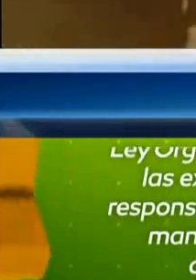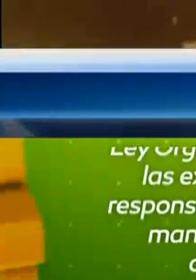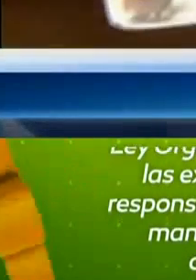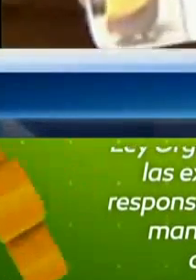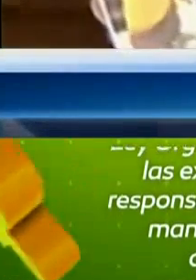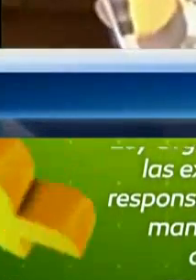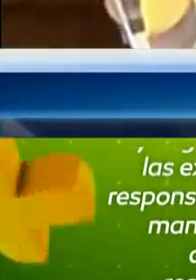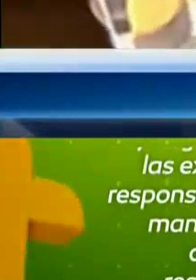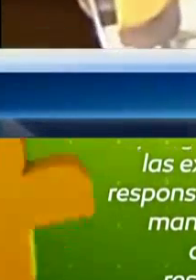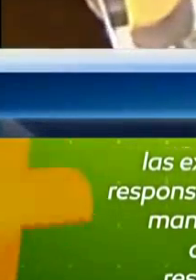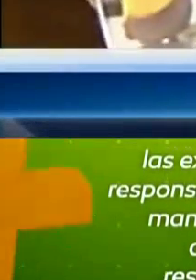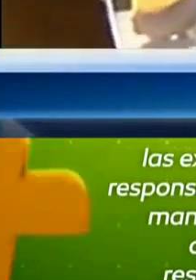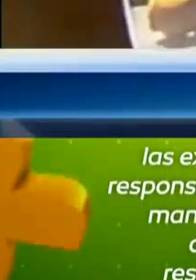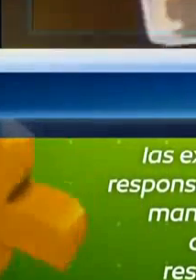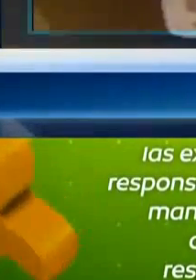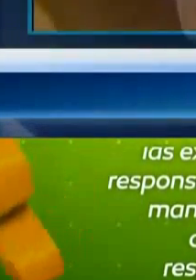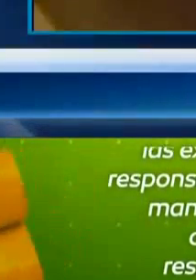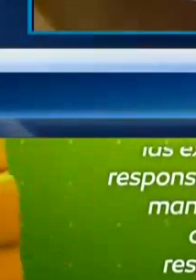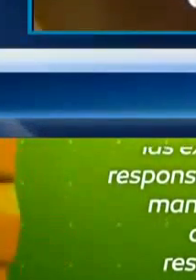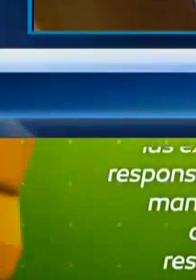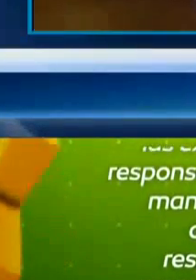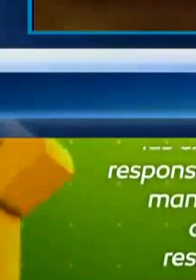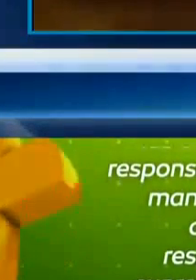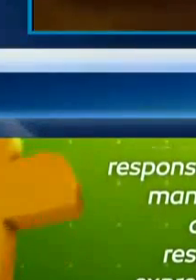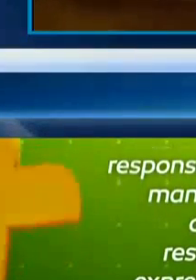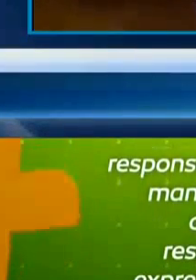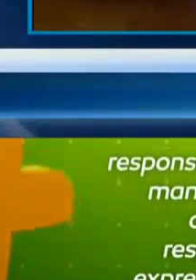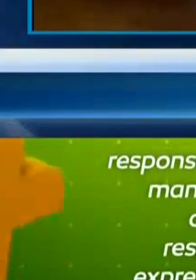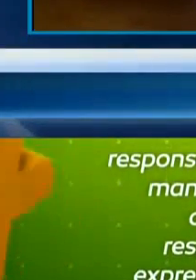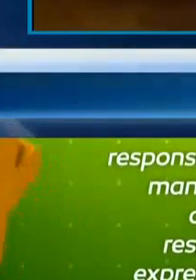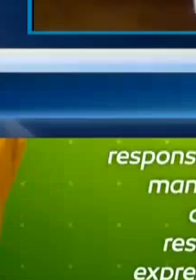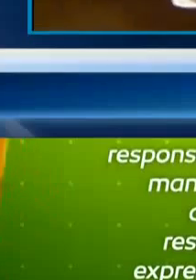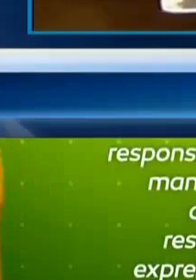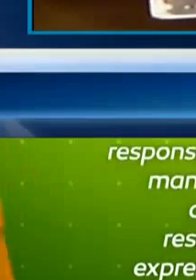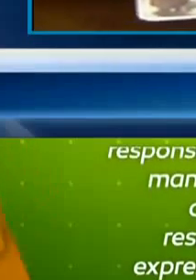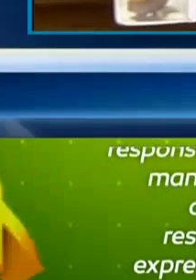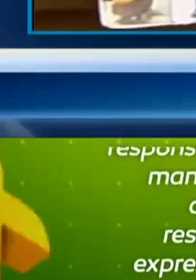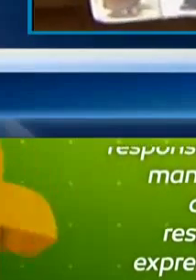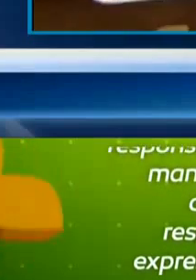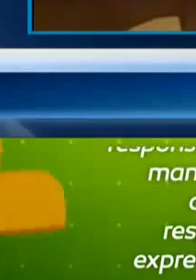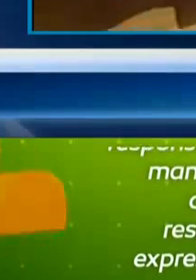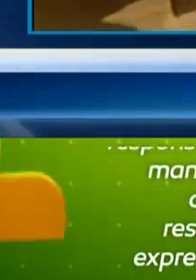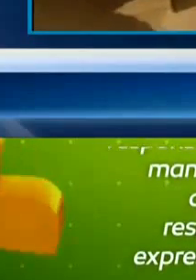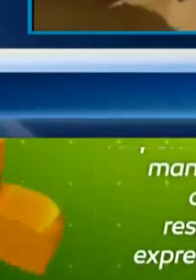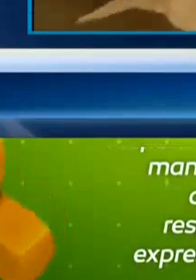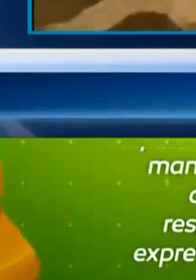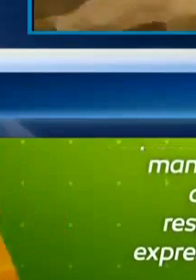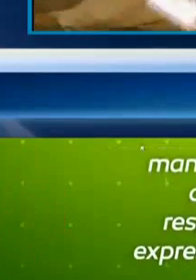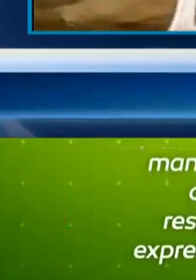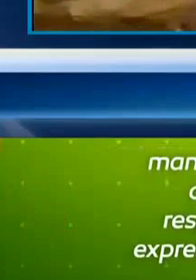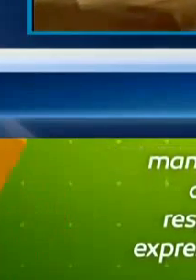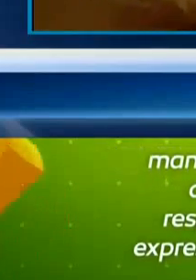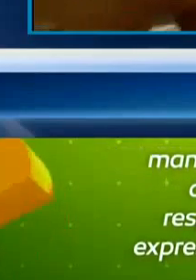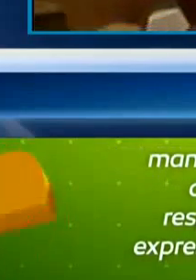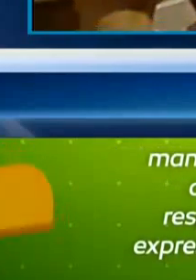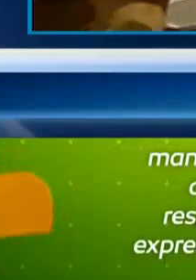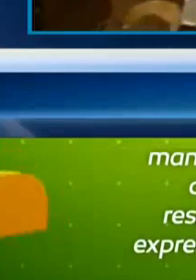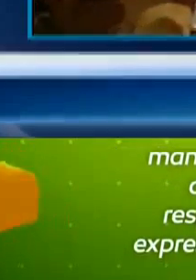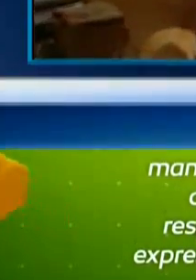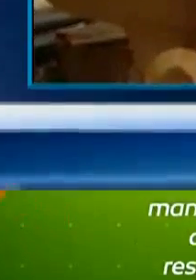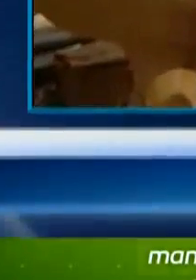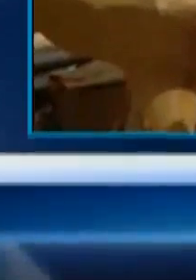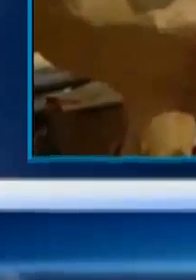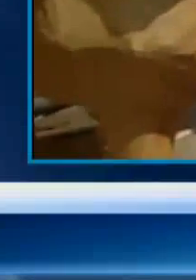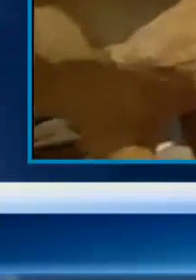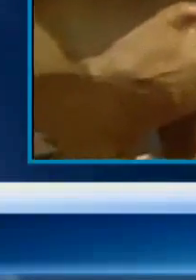ahora. Está todavía en blanco, así que ya en unas semanas, en unas 4 o 5 semanas ya estará así. El Minion totalmente pintado. Hugo,